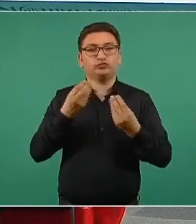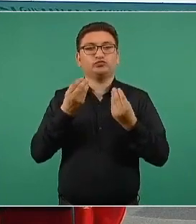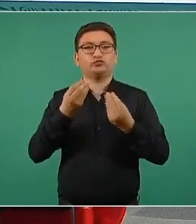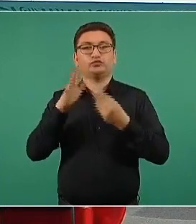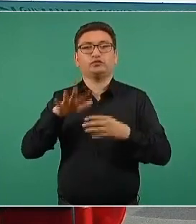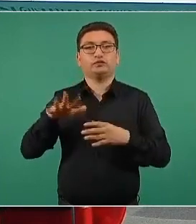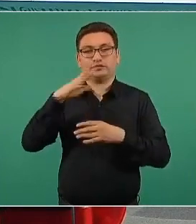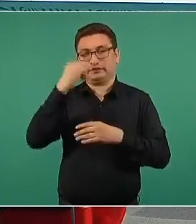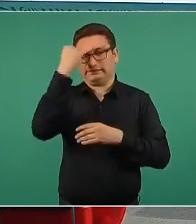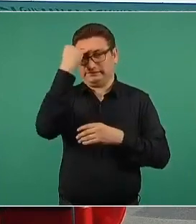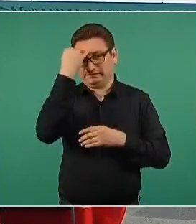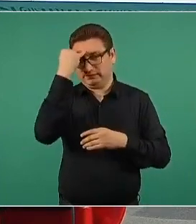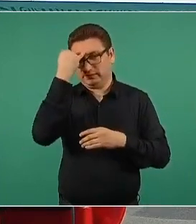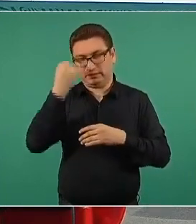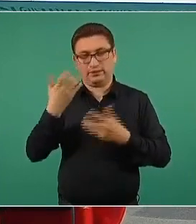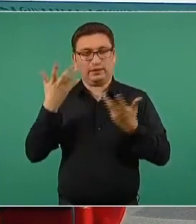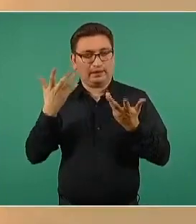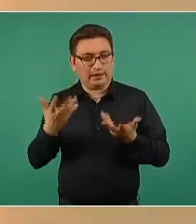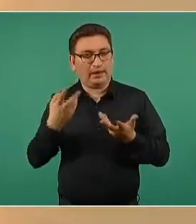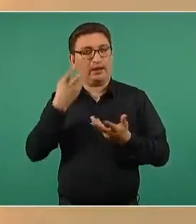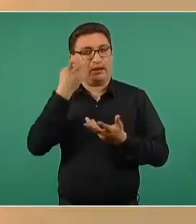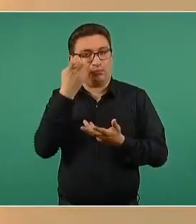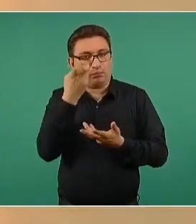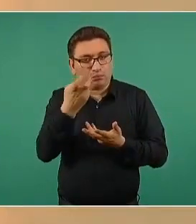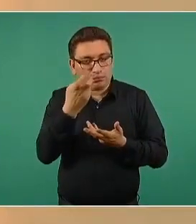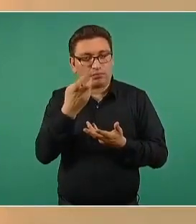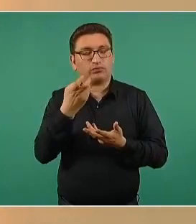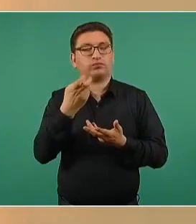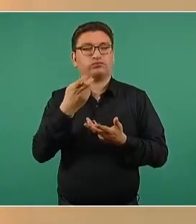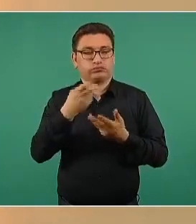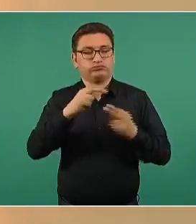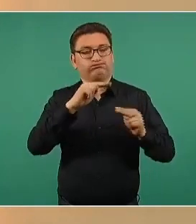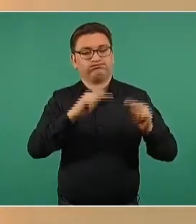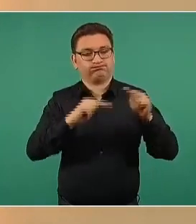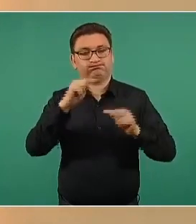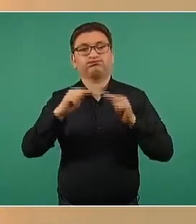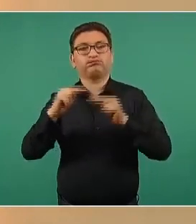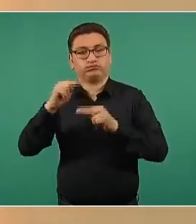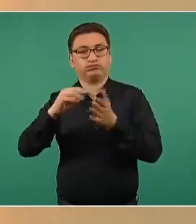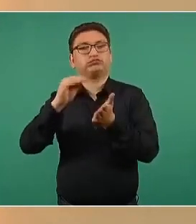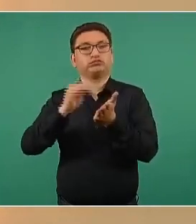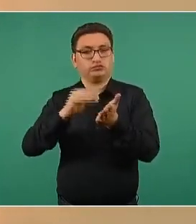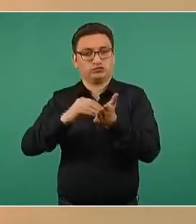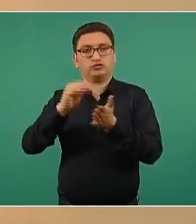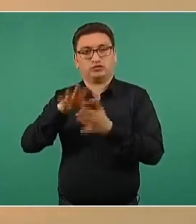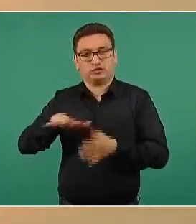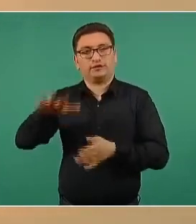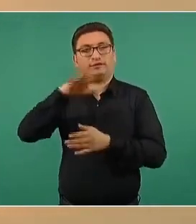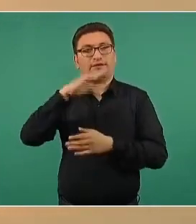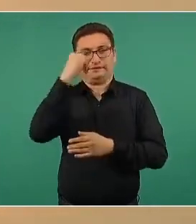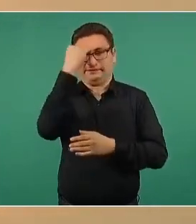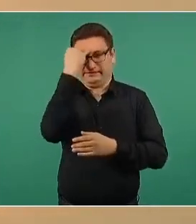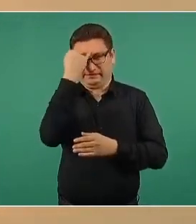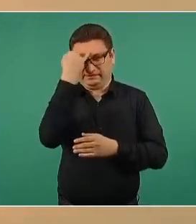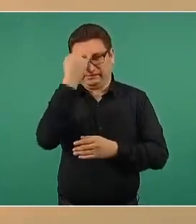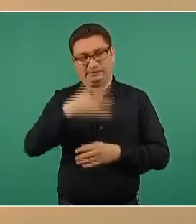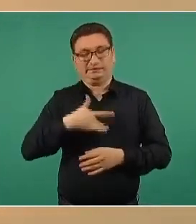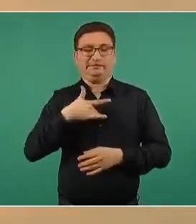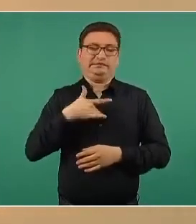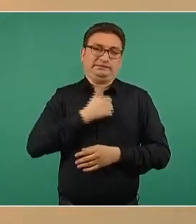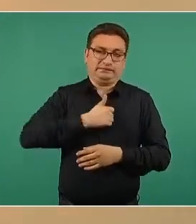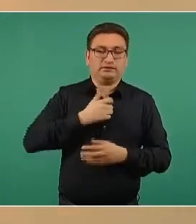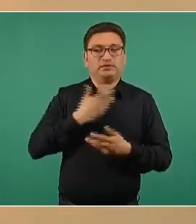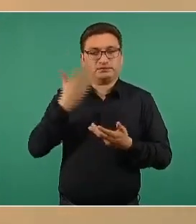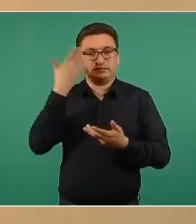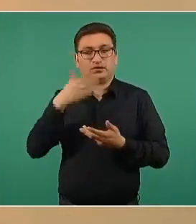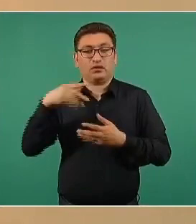la India. Entonces, esta situación representa todavía a esa transmisión del país de la India, que lamentablemente pues ocurrió